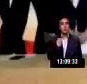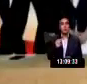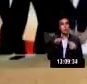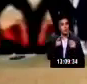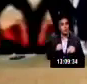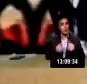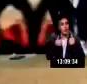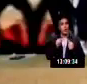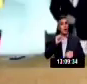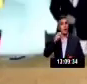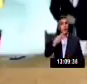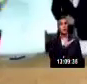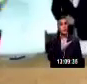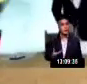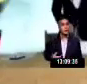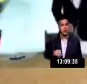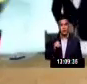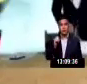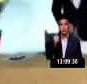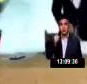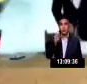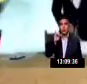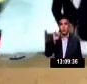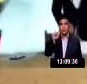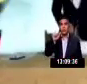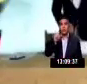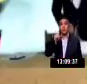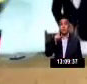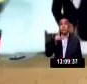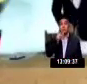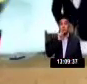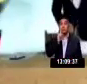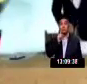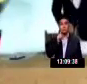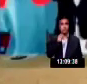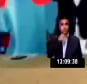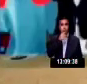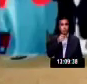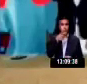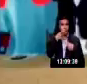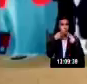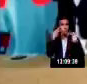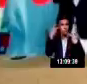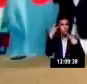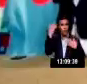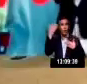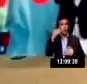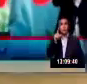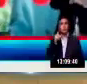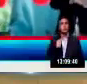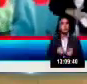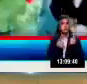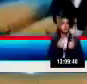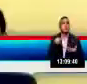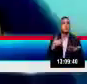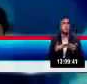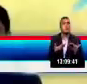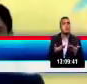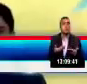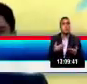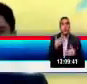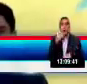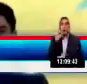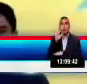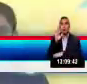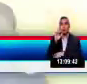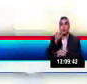precandidata vicepresidencial, Sofía Merino. La activista y consultora política mencionó que su postulación responde a un